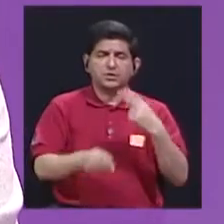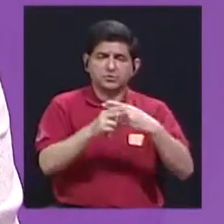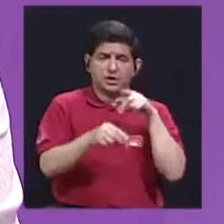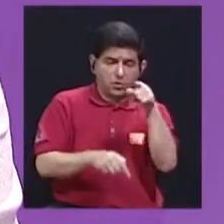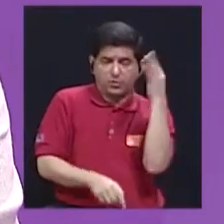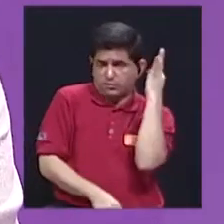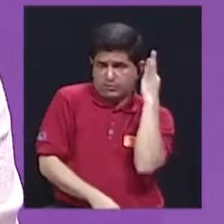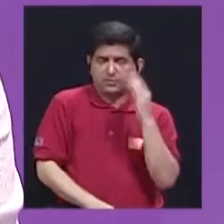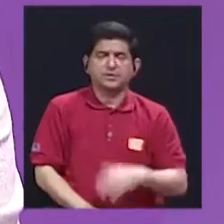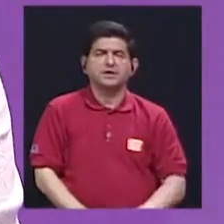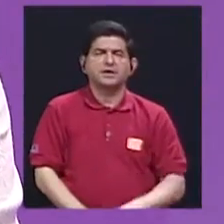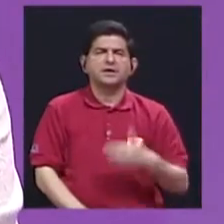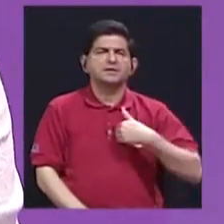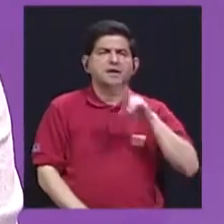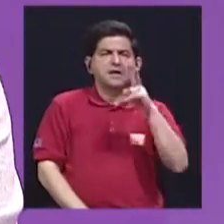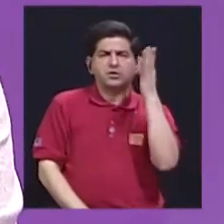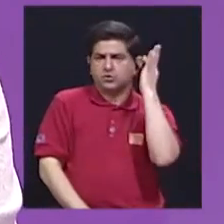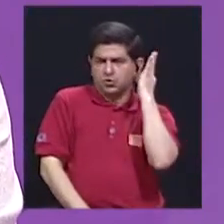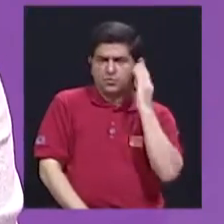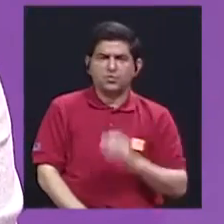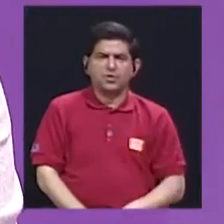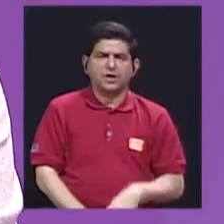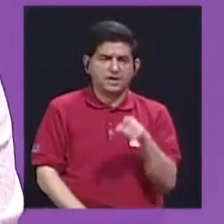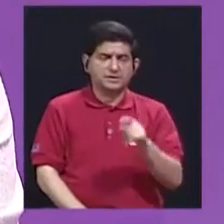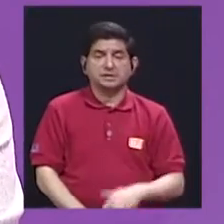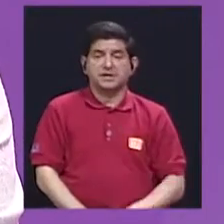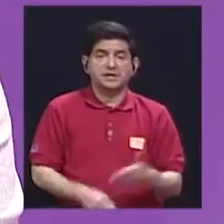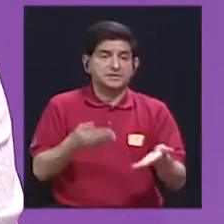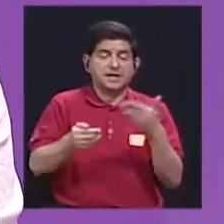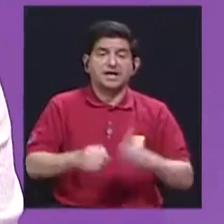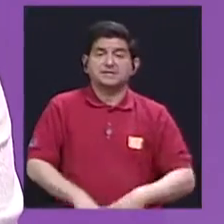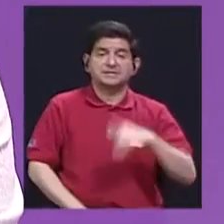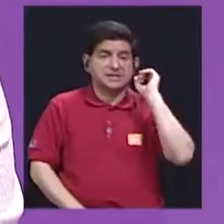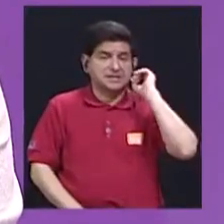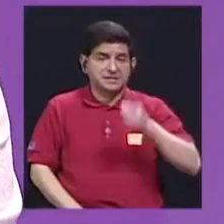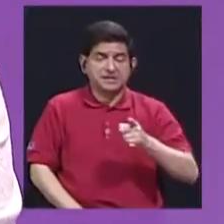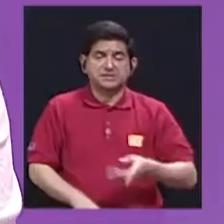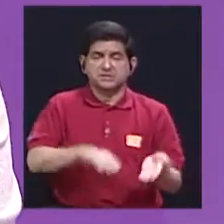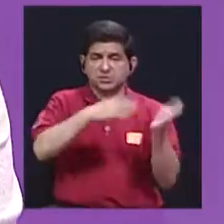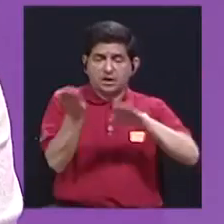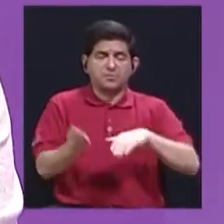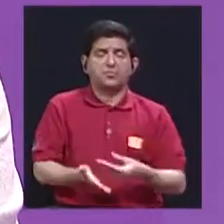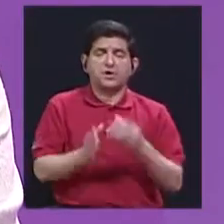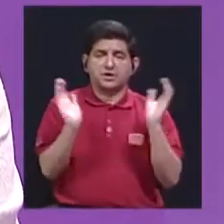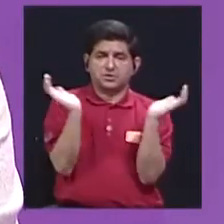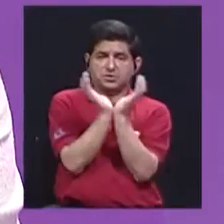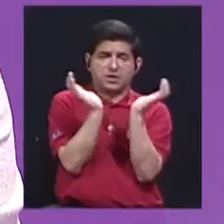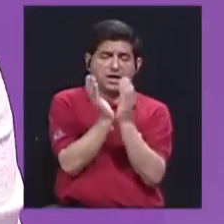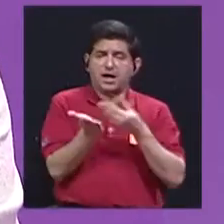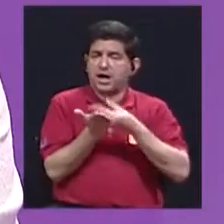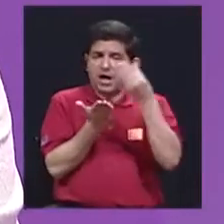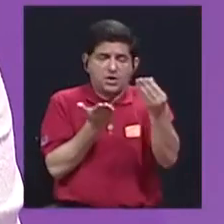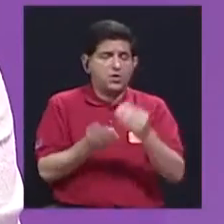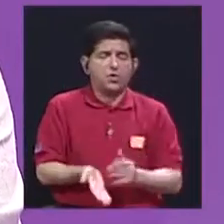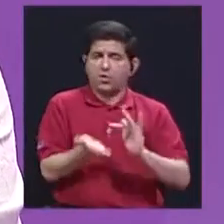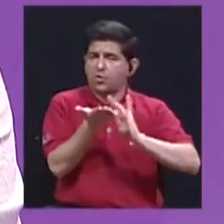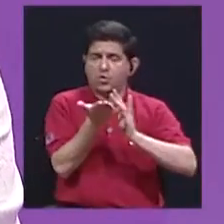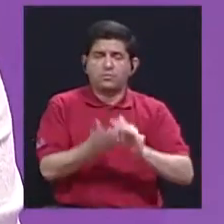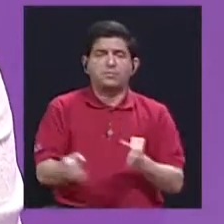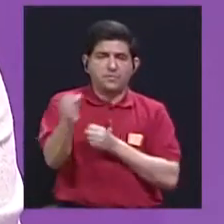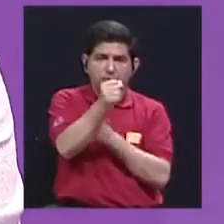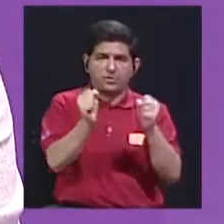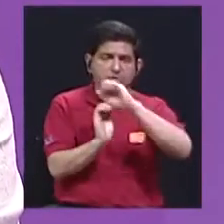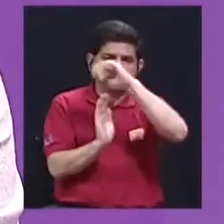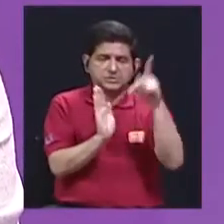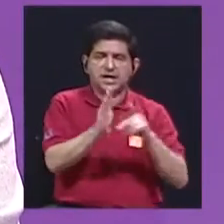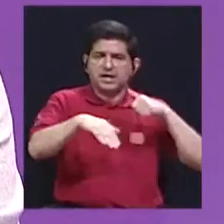ahí tenemos dos mujeres que la sentenciaron a muerte porque la caja no les quiso comprar el medicamento y la sala cuarta las manda